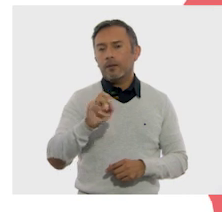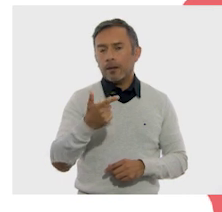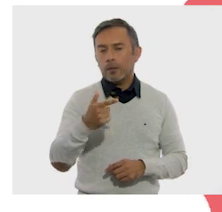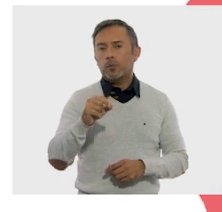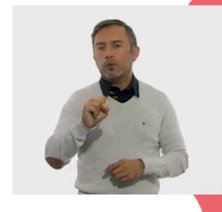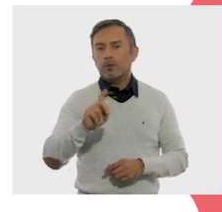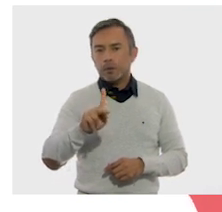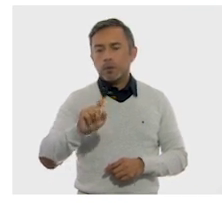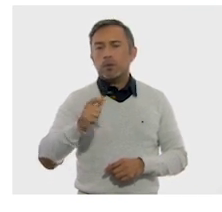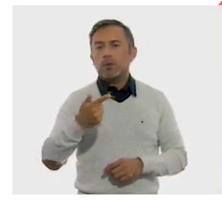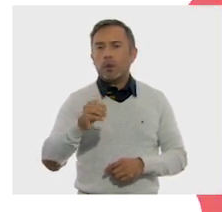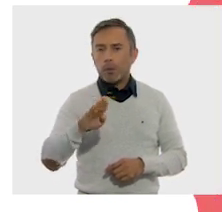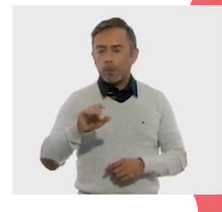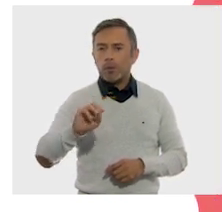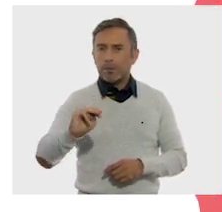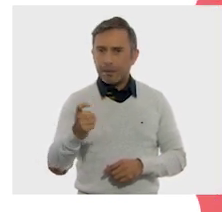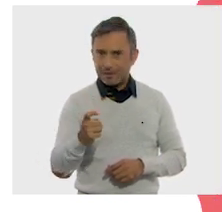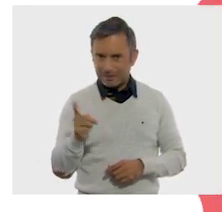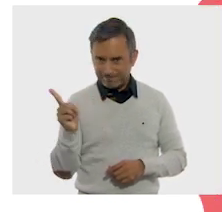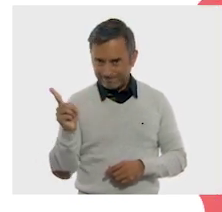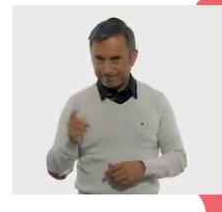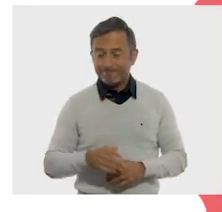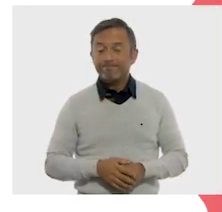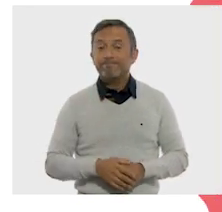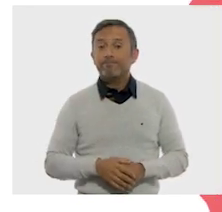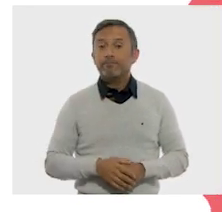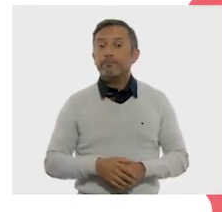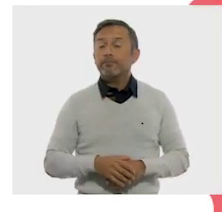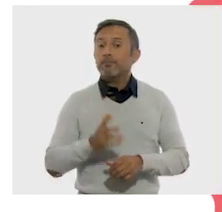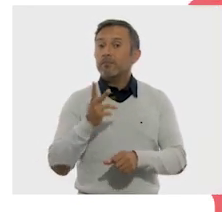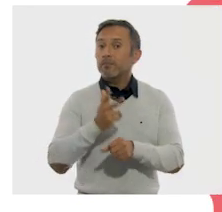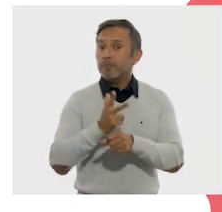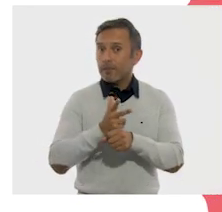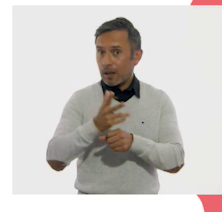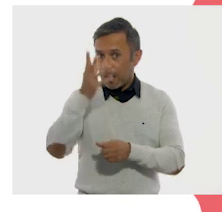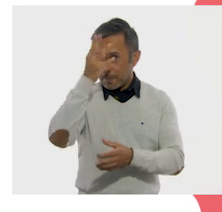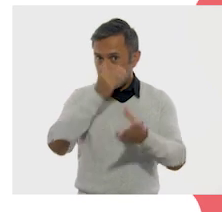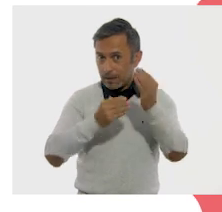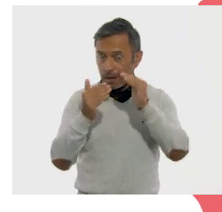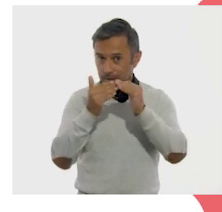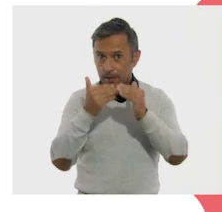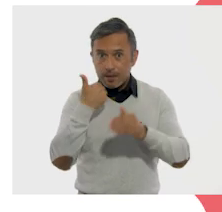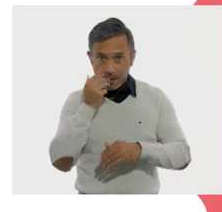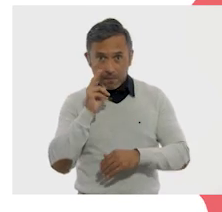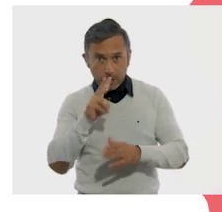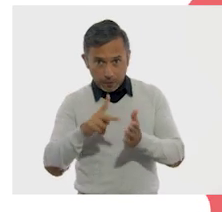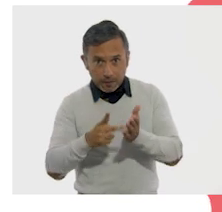conalitec.cep.gov.mx. Si quieres volver a ver los programas de Aprende en Casa, los puedes